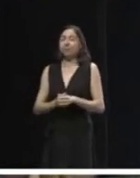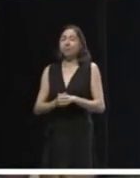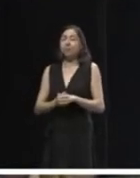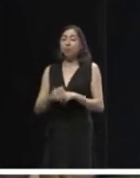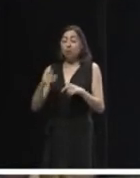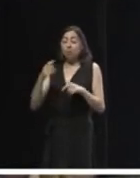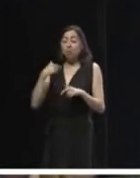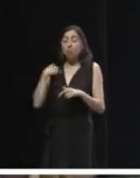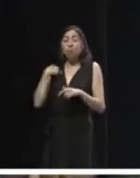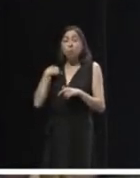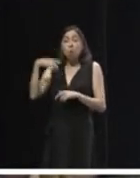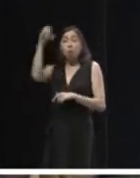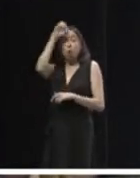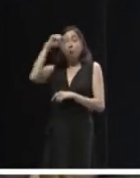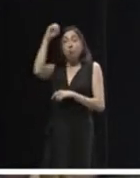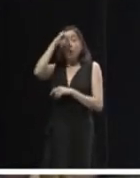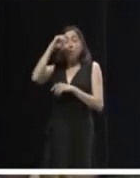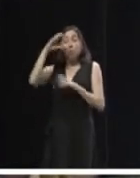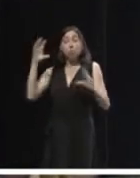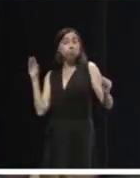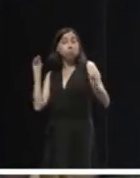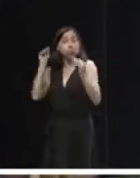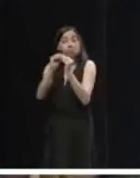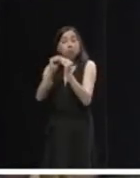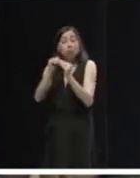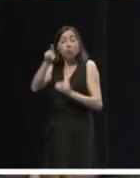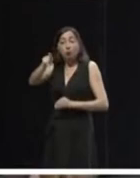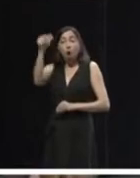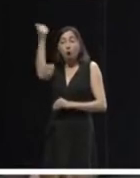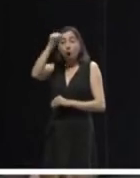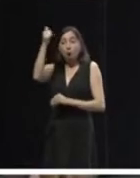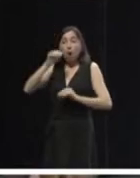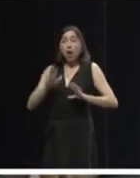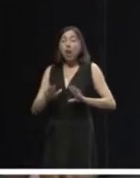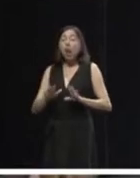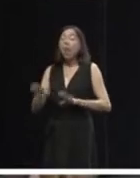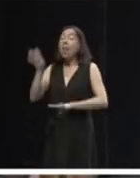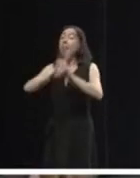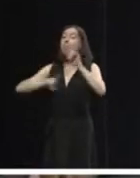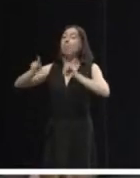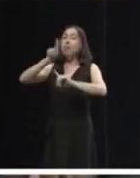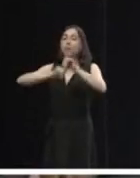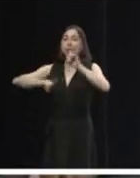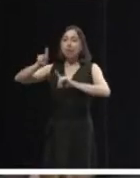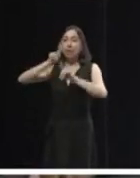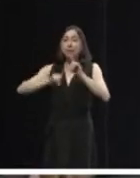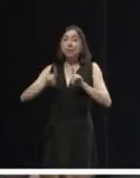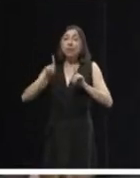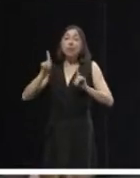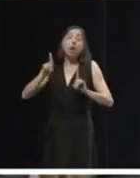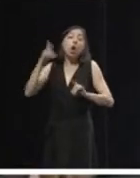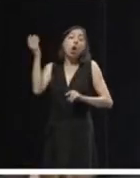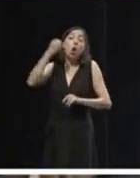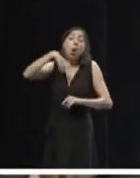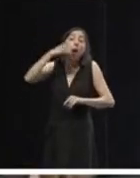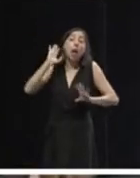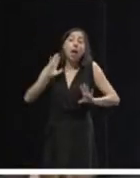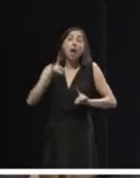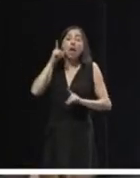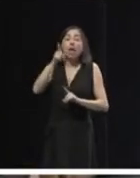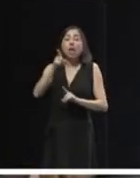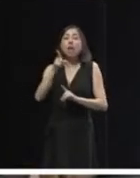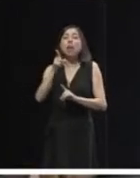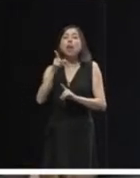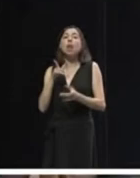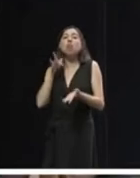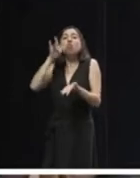Yo estoy de acuerdo con él. Estoy de acuerdo con él. El problema es que sería bueno que comparezca ante